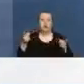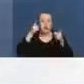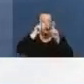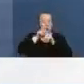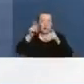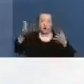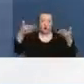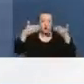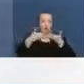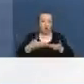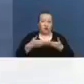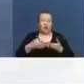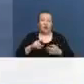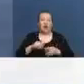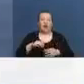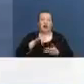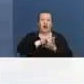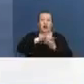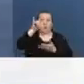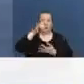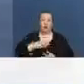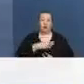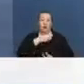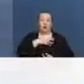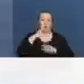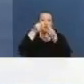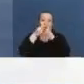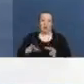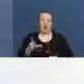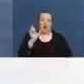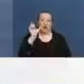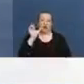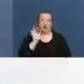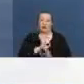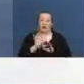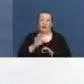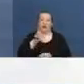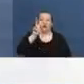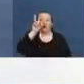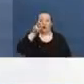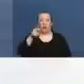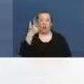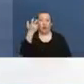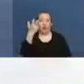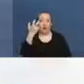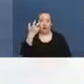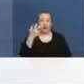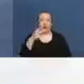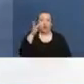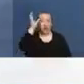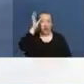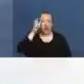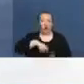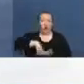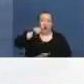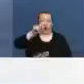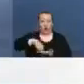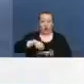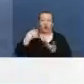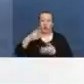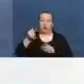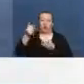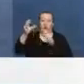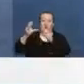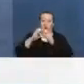civil y no les dieron la licencia y eso perdimos 2013 creo que tuvimos que rescindir el contrato recuperamos hasta el último centavo